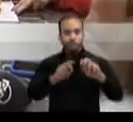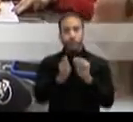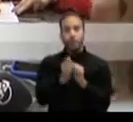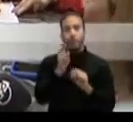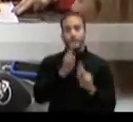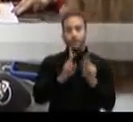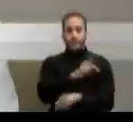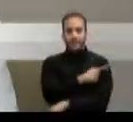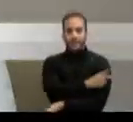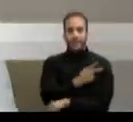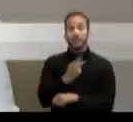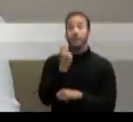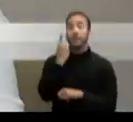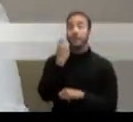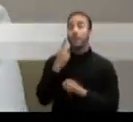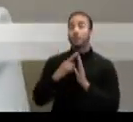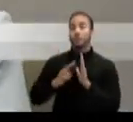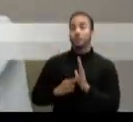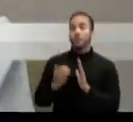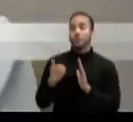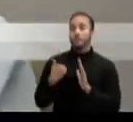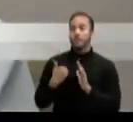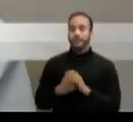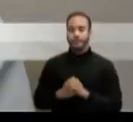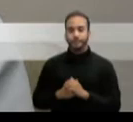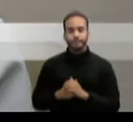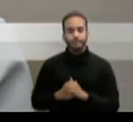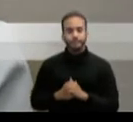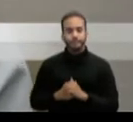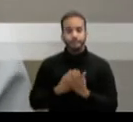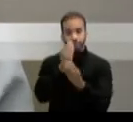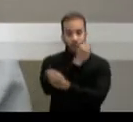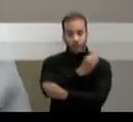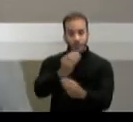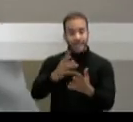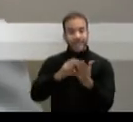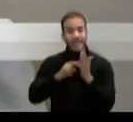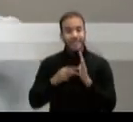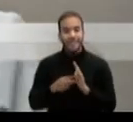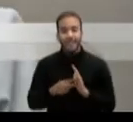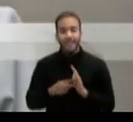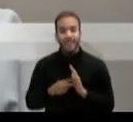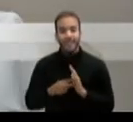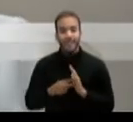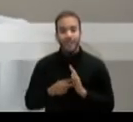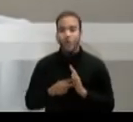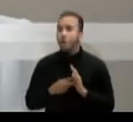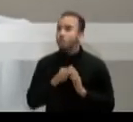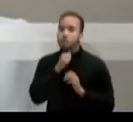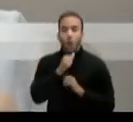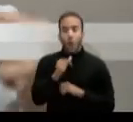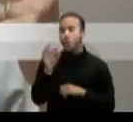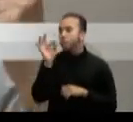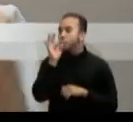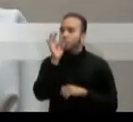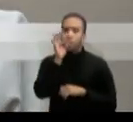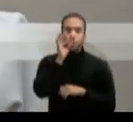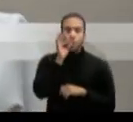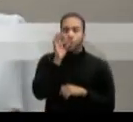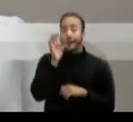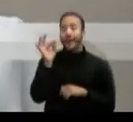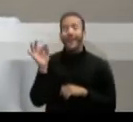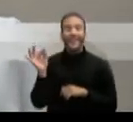sus restricciones. Y esto quiere decir que no se va a usar ni para fumar ni para